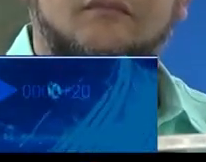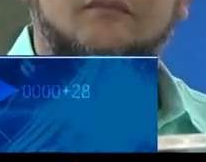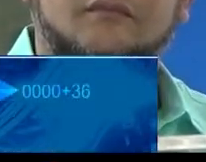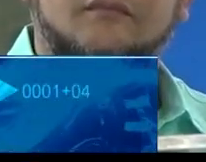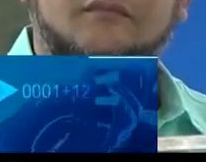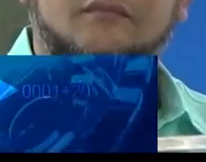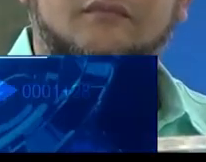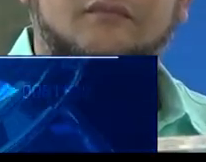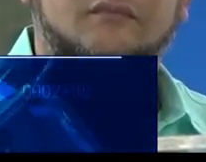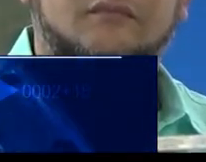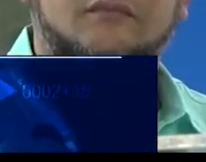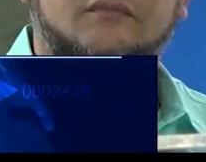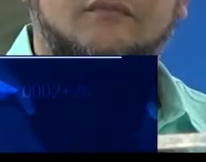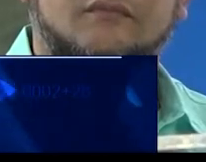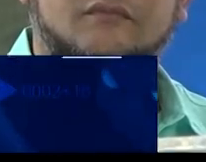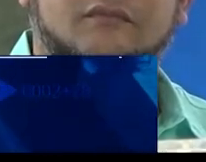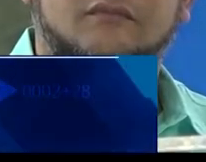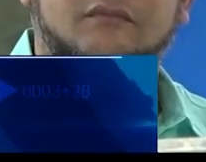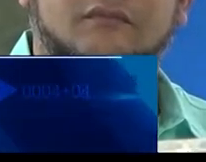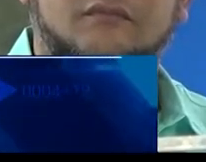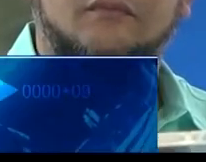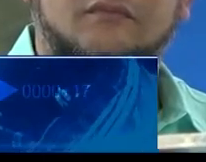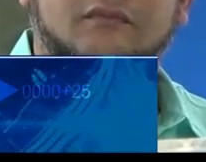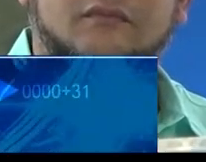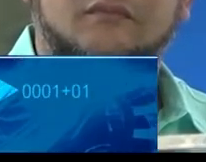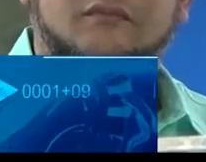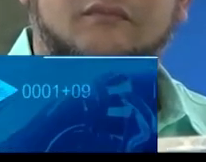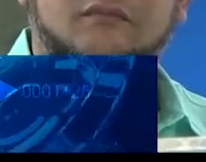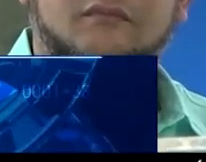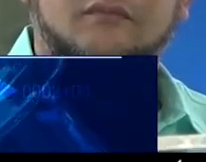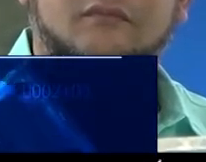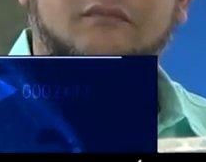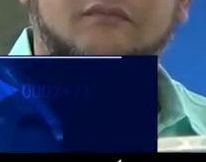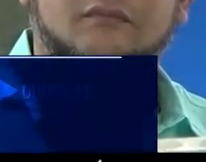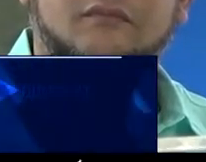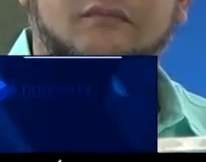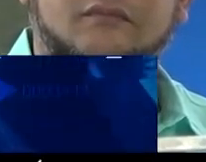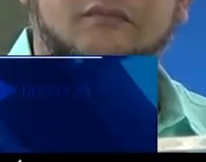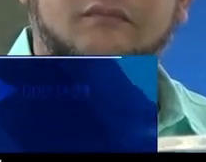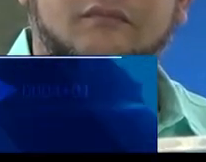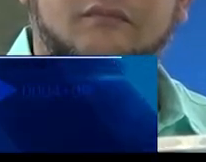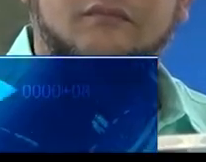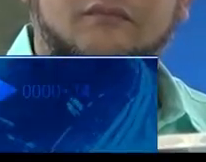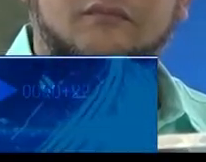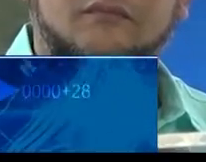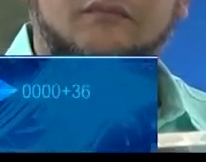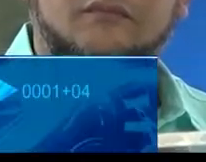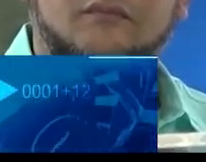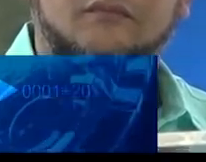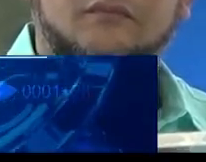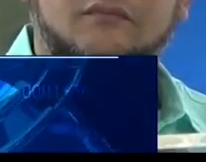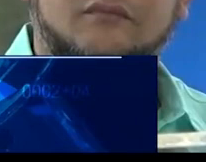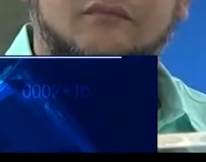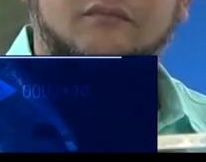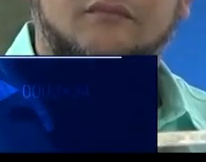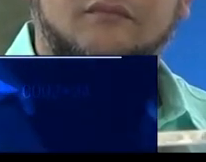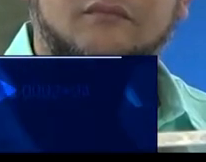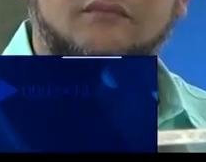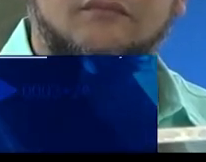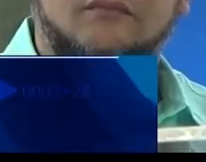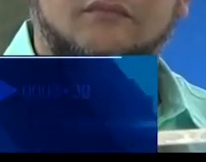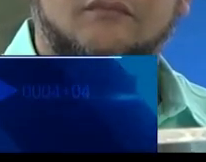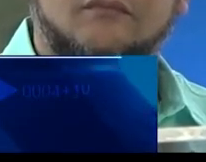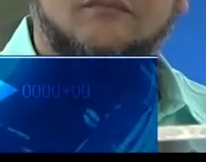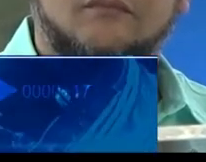Eso ha provocado que en este año, aún con todos los problemas de las plagas y las